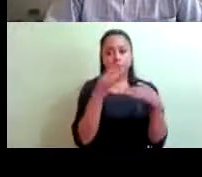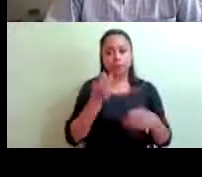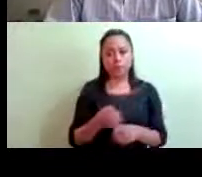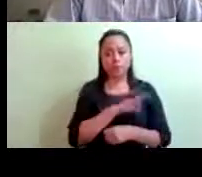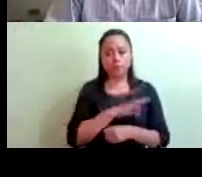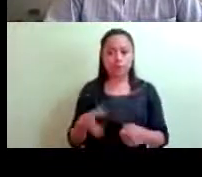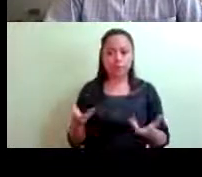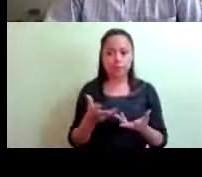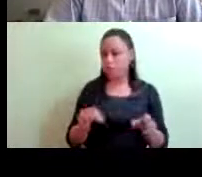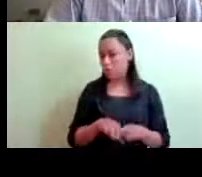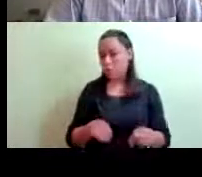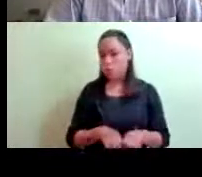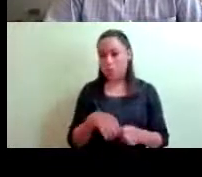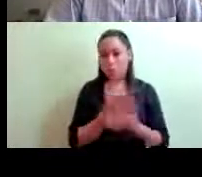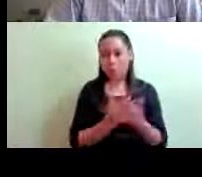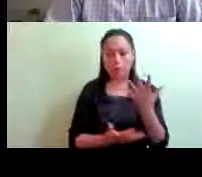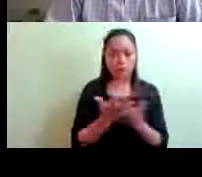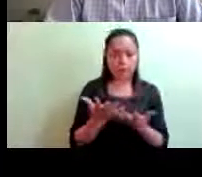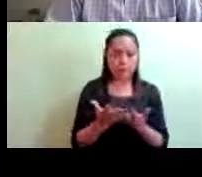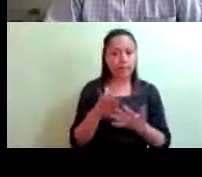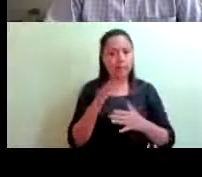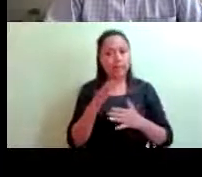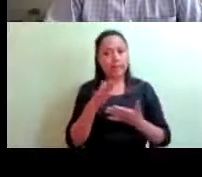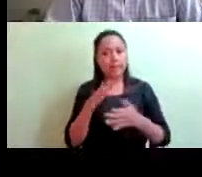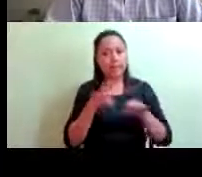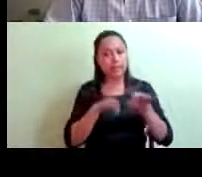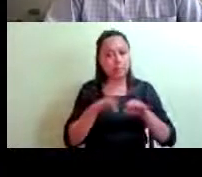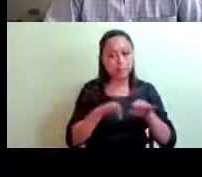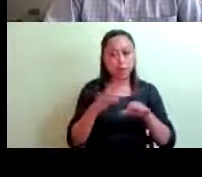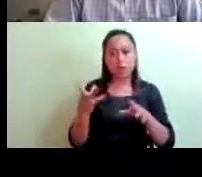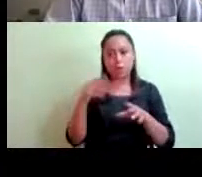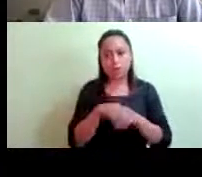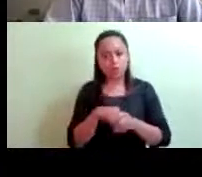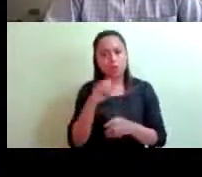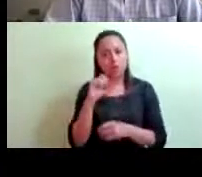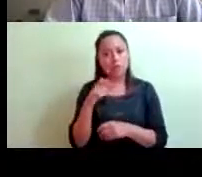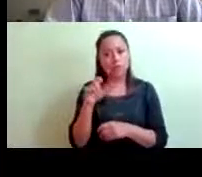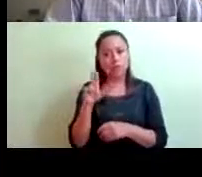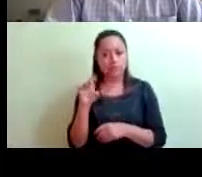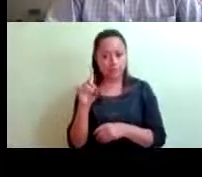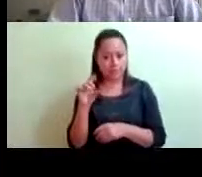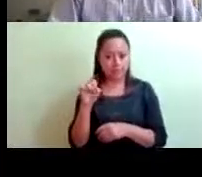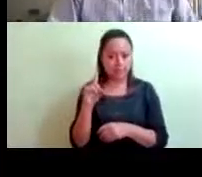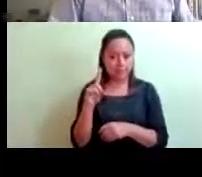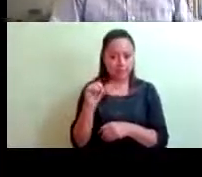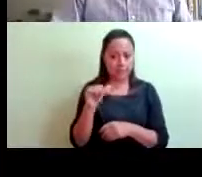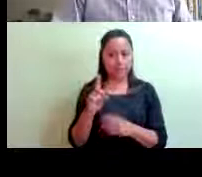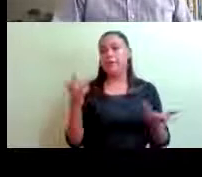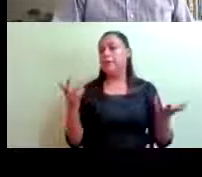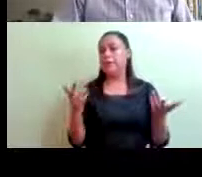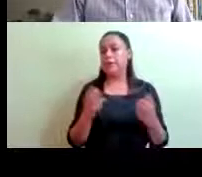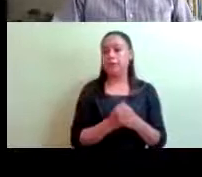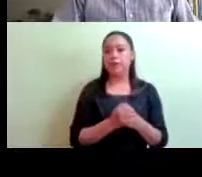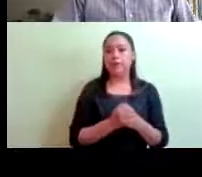a través de temas de inclusión y equidad, en donde el operador tiene un rol que va más allá de simplemente